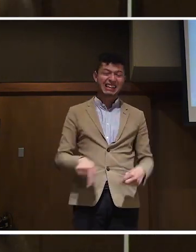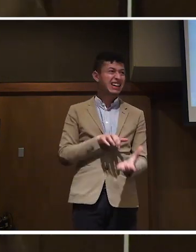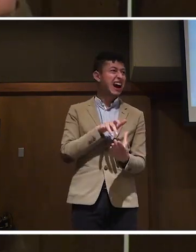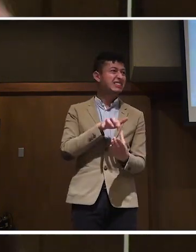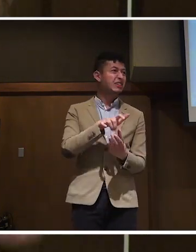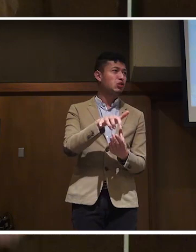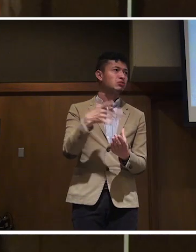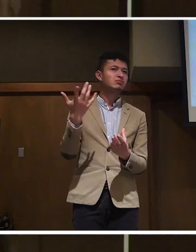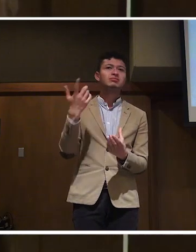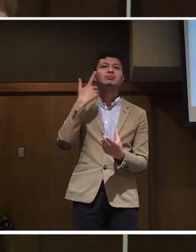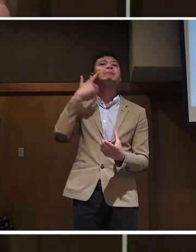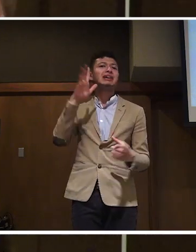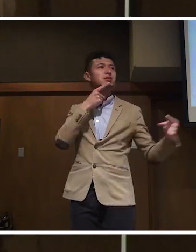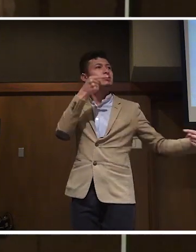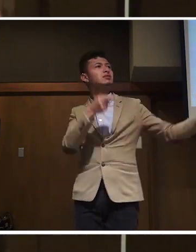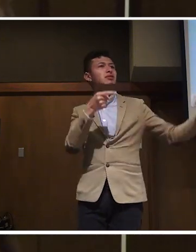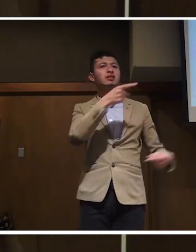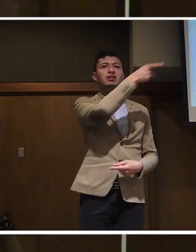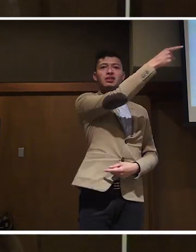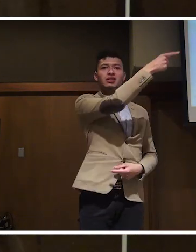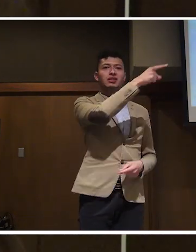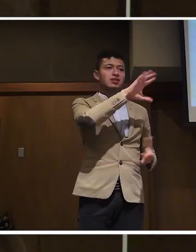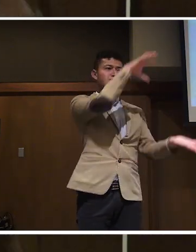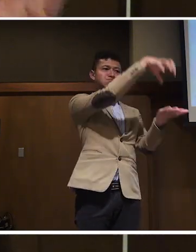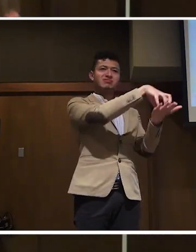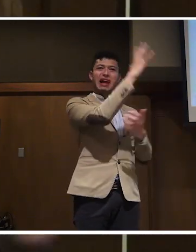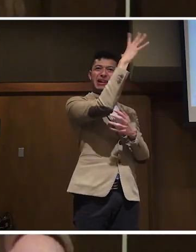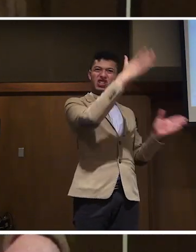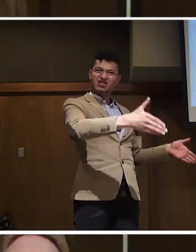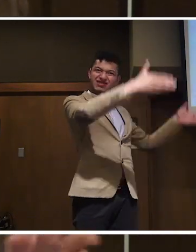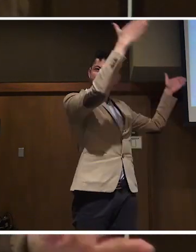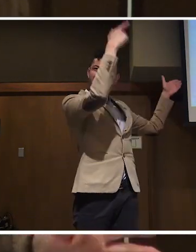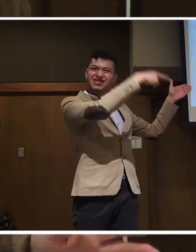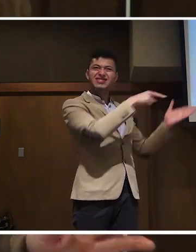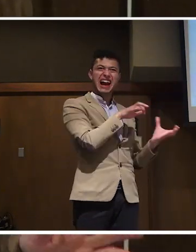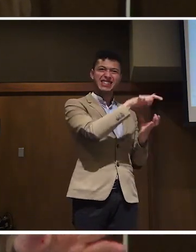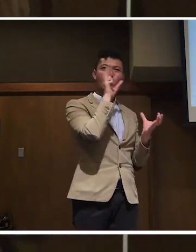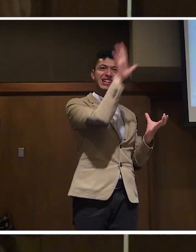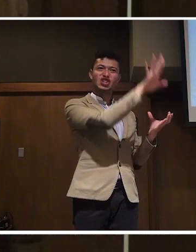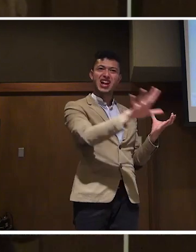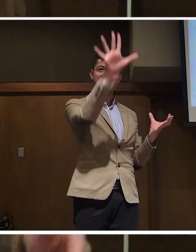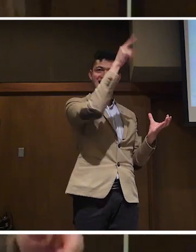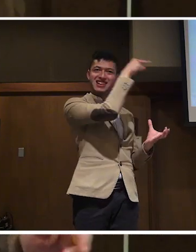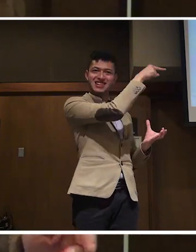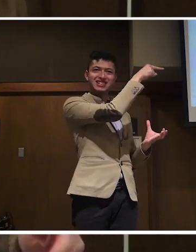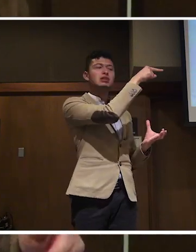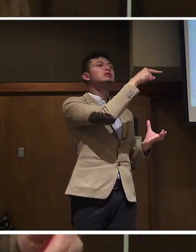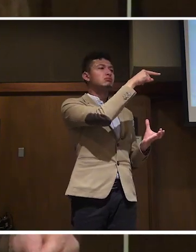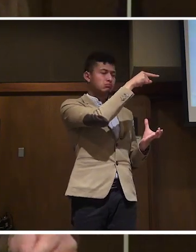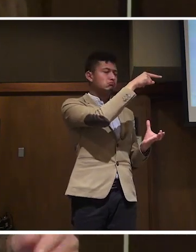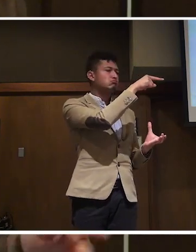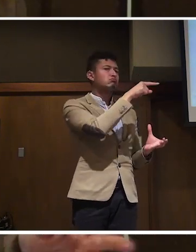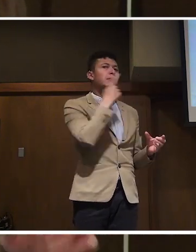ni con el Archivo Nacional. Aquí hay unas colecciones documentales extraordinarias de muy diverso origen que también surgen en gran